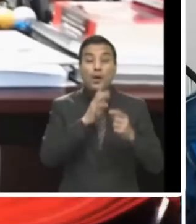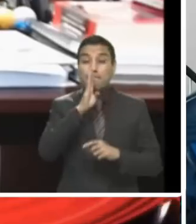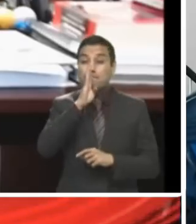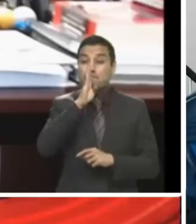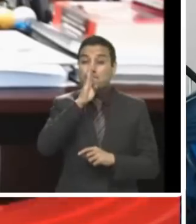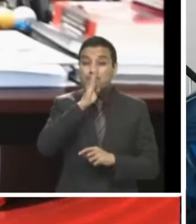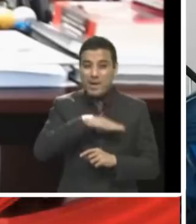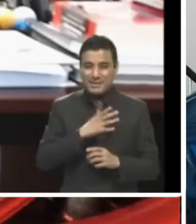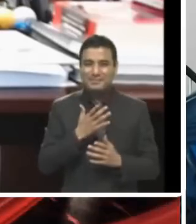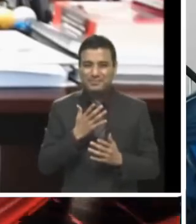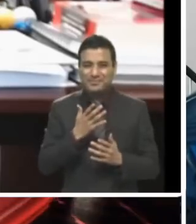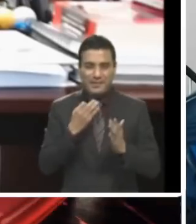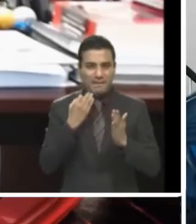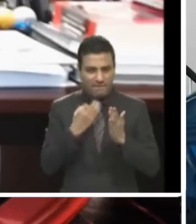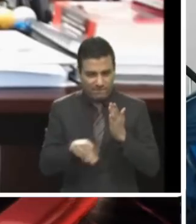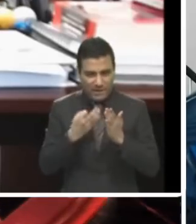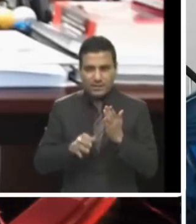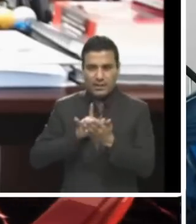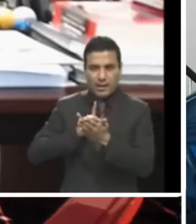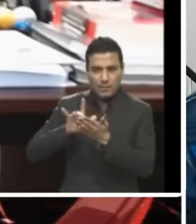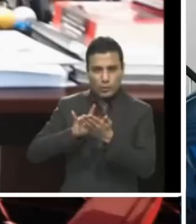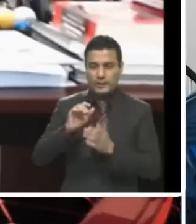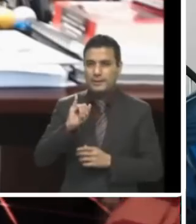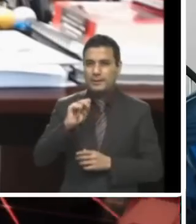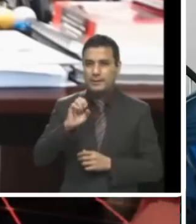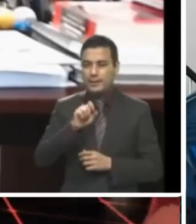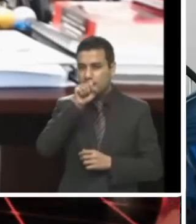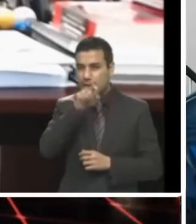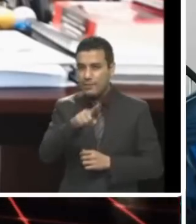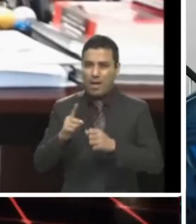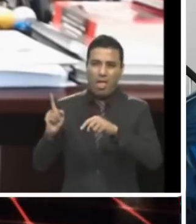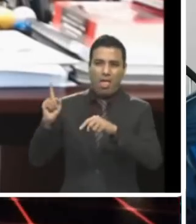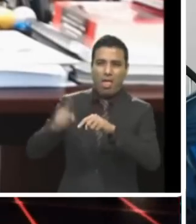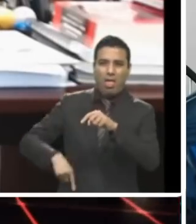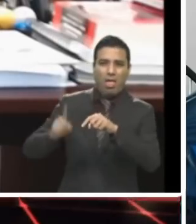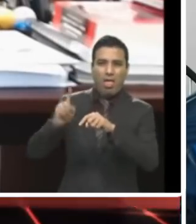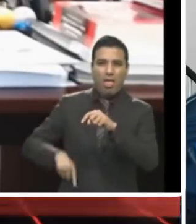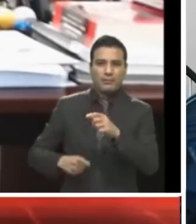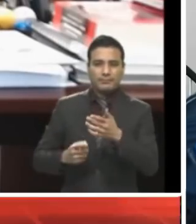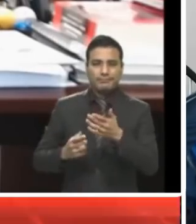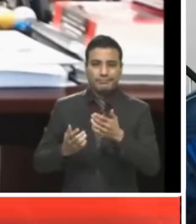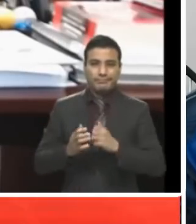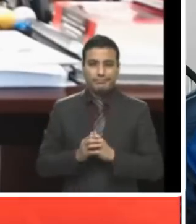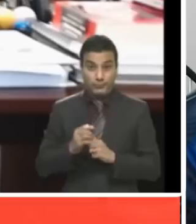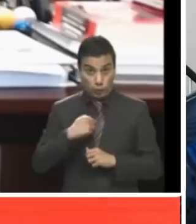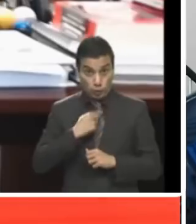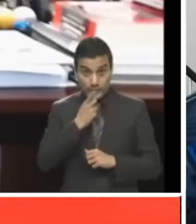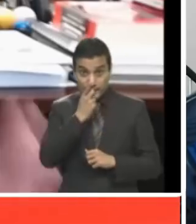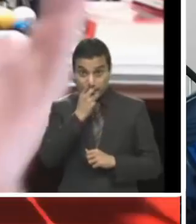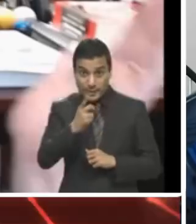condiciones de boicot para que se pudiera cumplir con la ley no lo digo yo